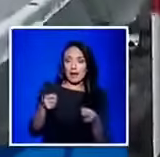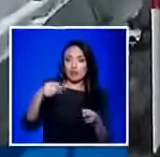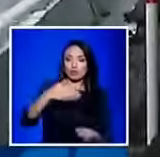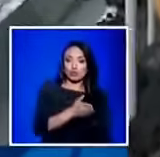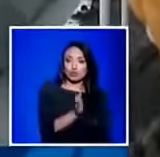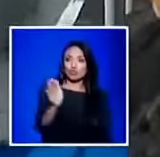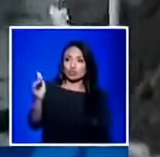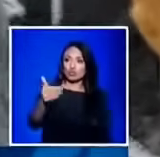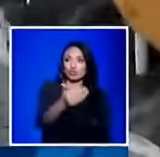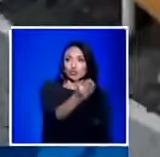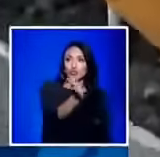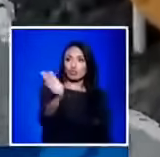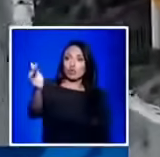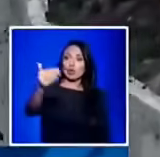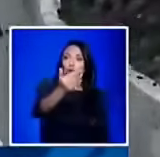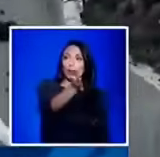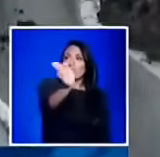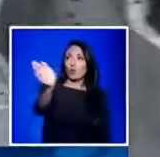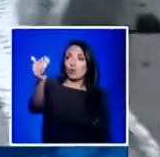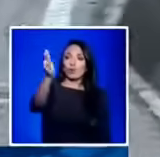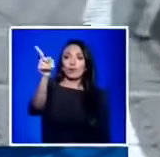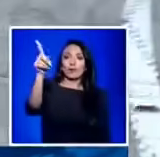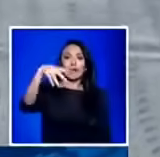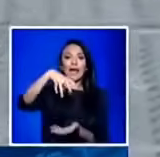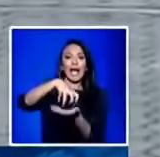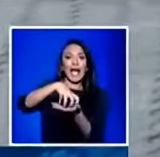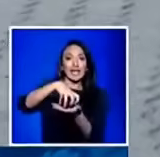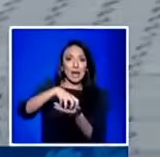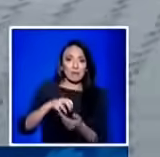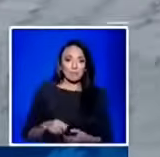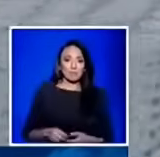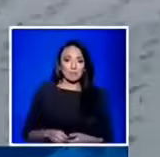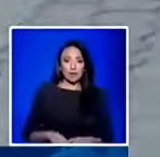subiendo hacia el volcán Cayambe. Incluso